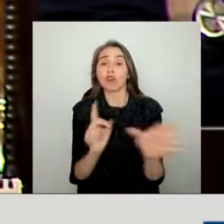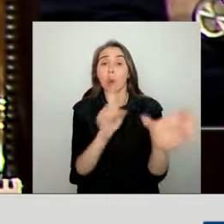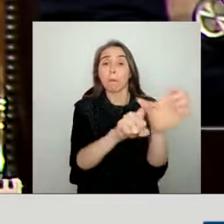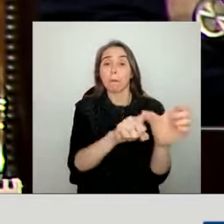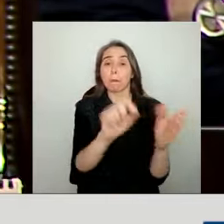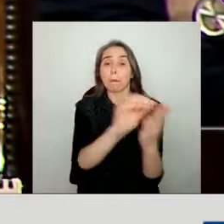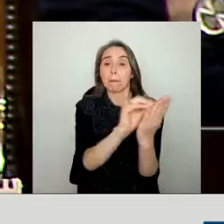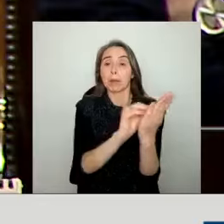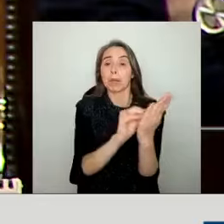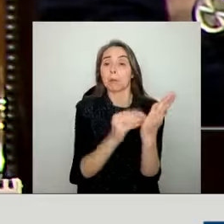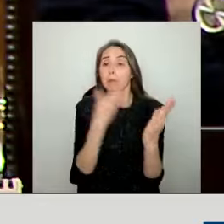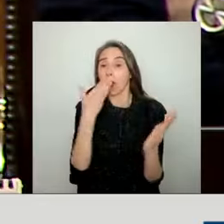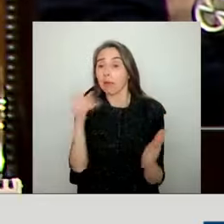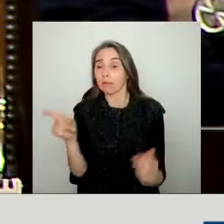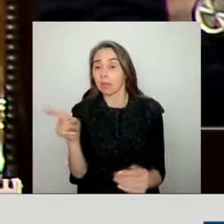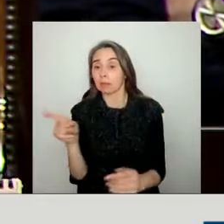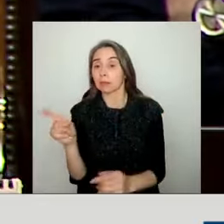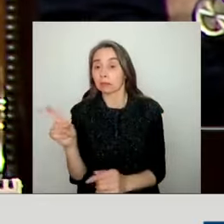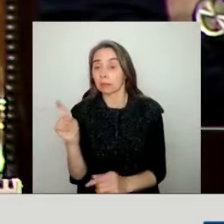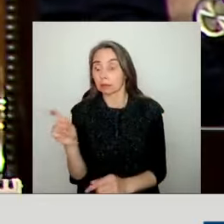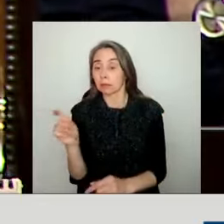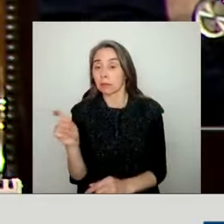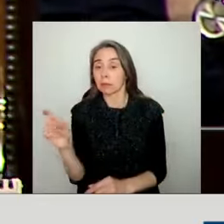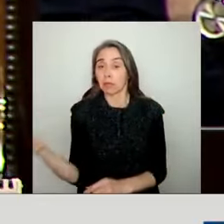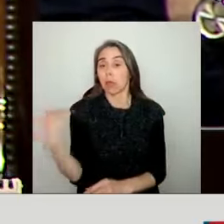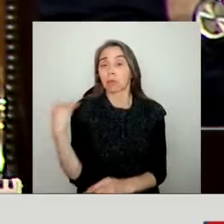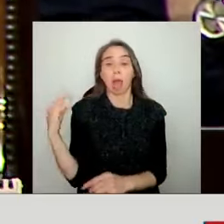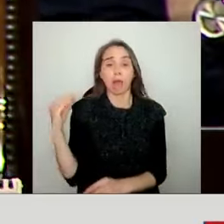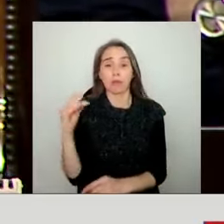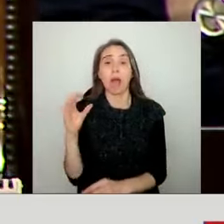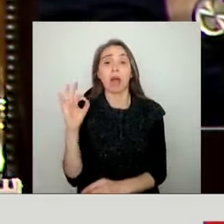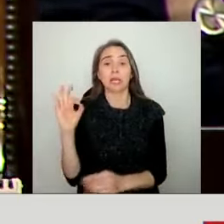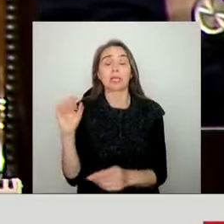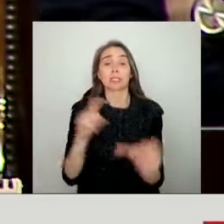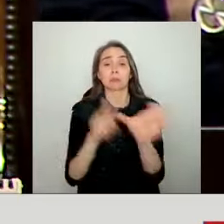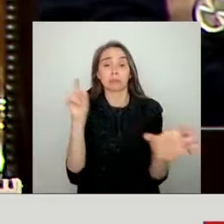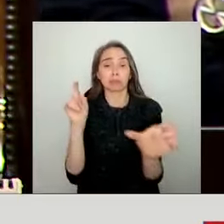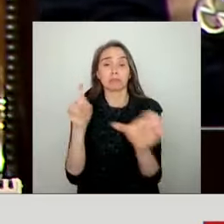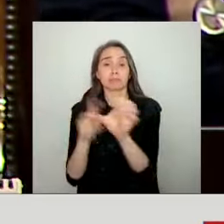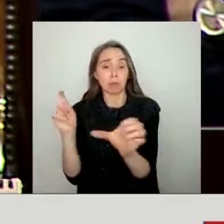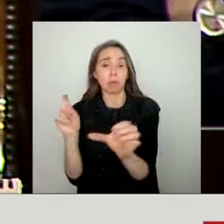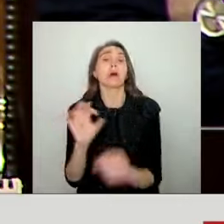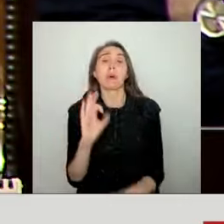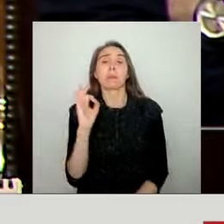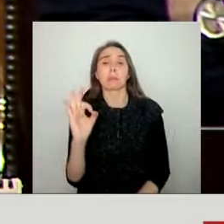eliminarse Perfecto entonces cerrado el debate del proyecto de